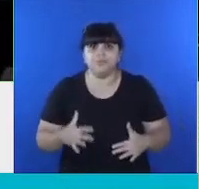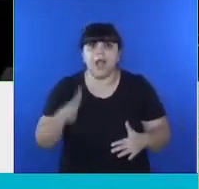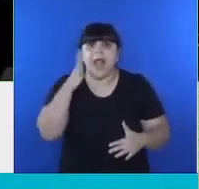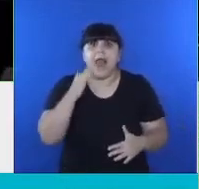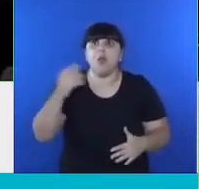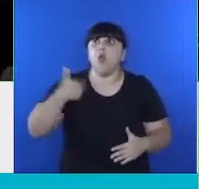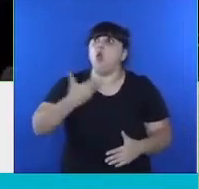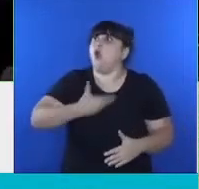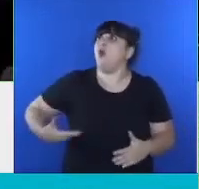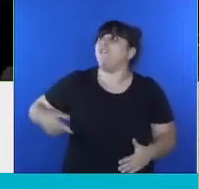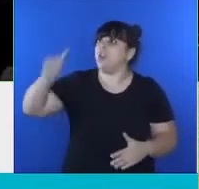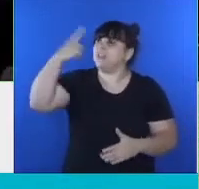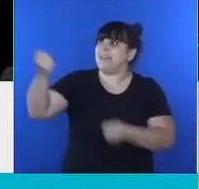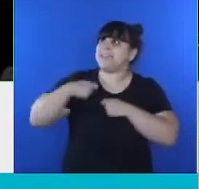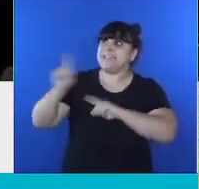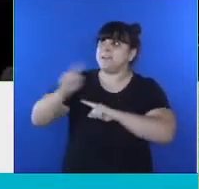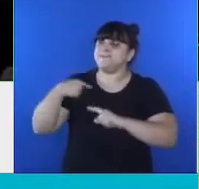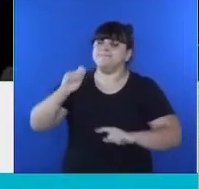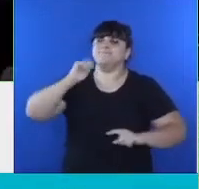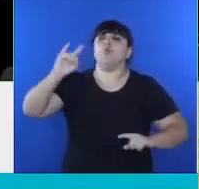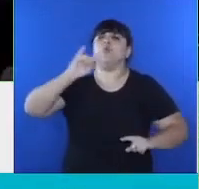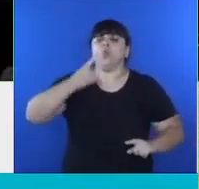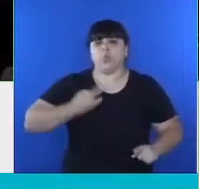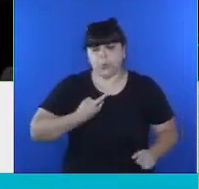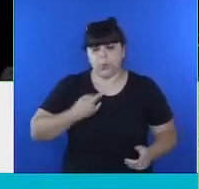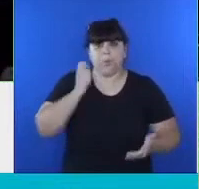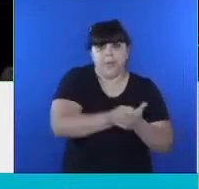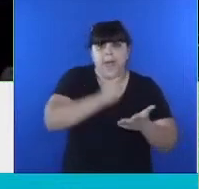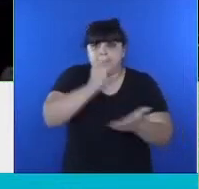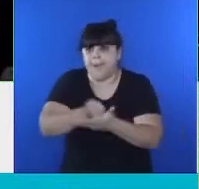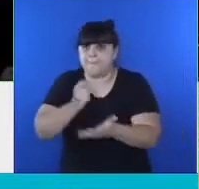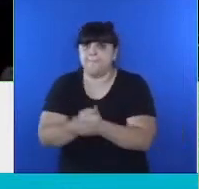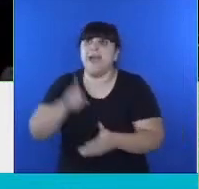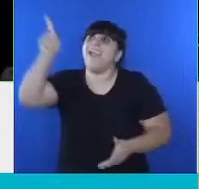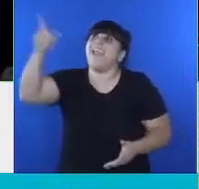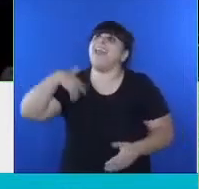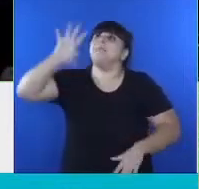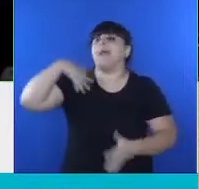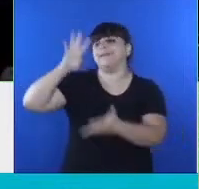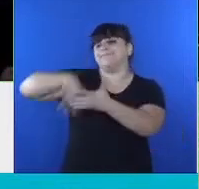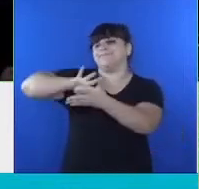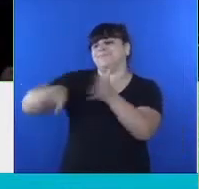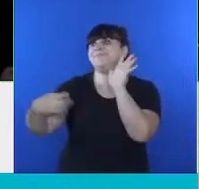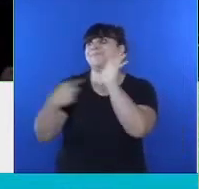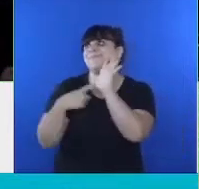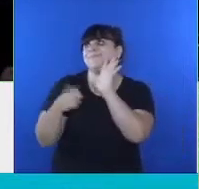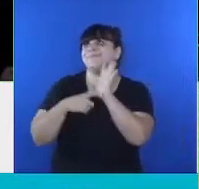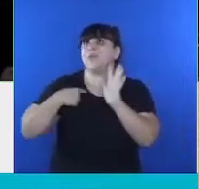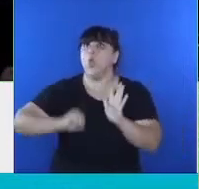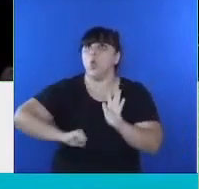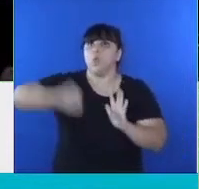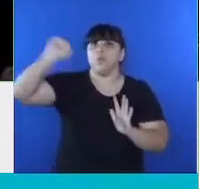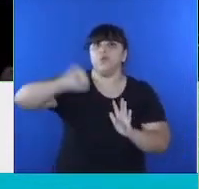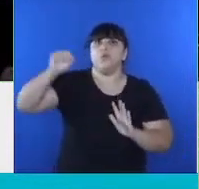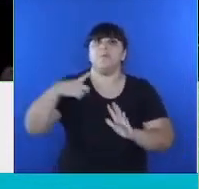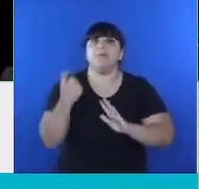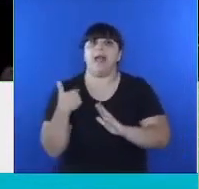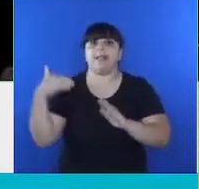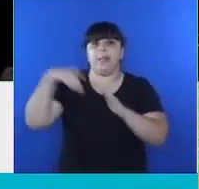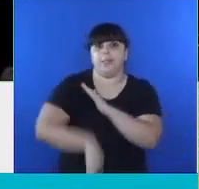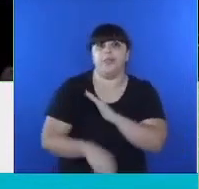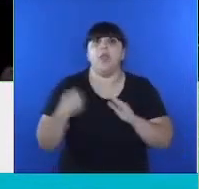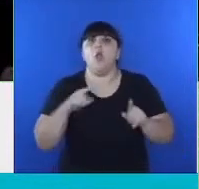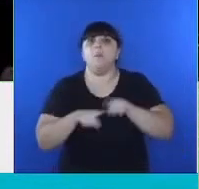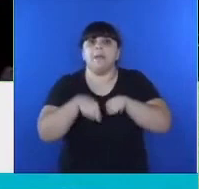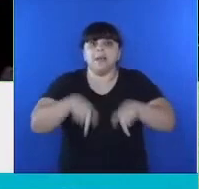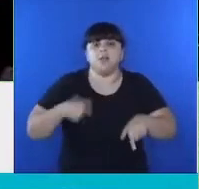las ausencias de un gobierno nacional que le importa más la planilla Excel, el superávit fiscal y no el costo social